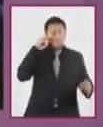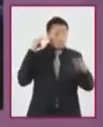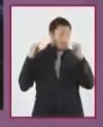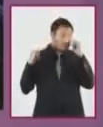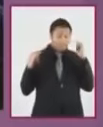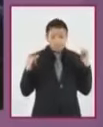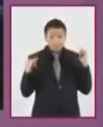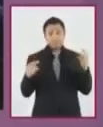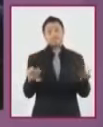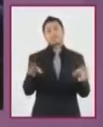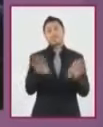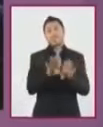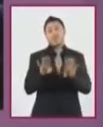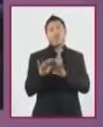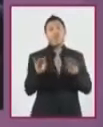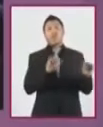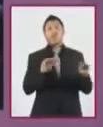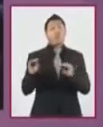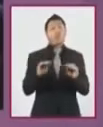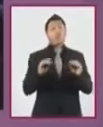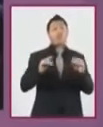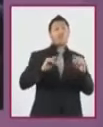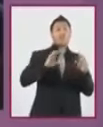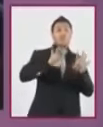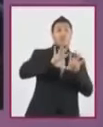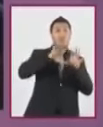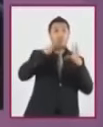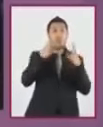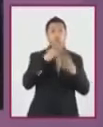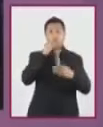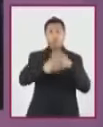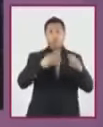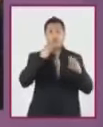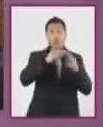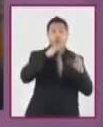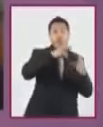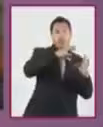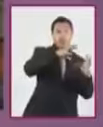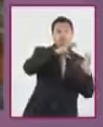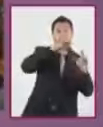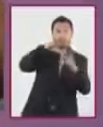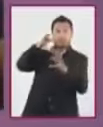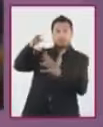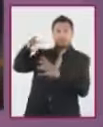cuenta, como ocurre con el movimiento de rotación de la Tierra.